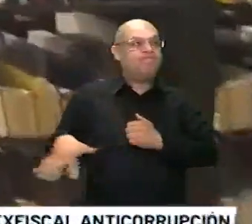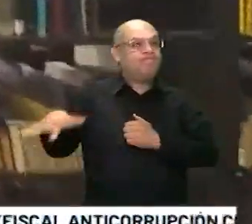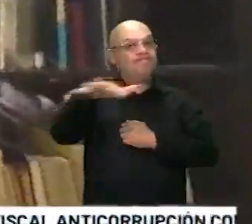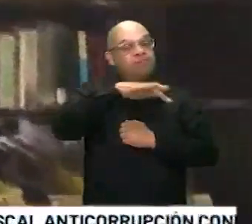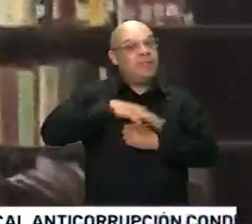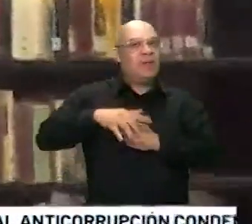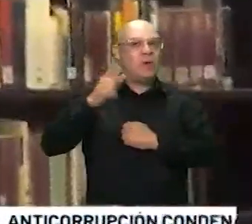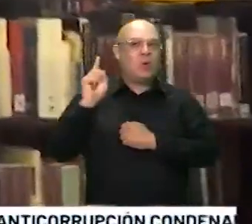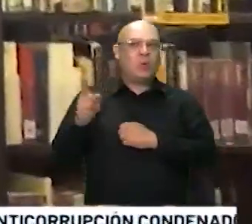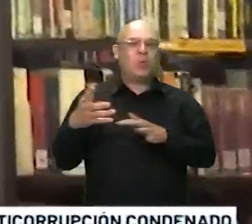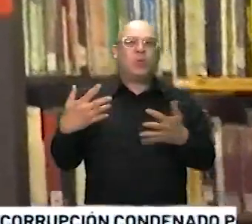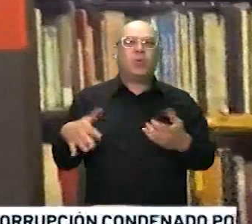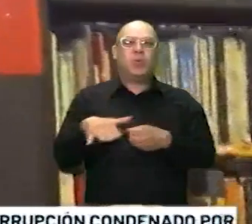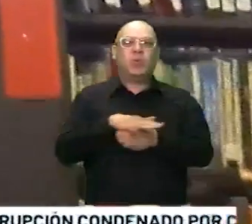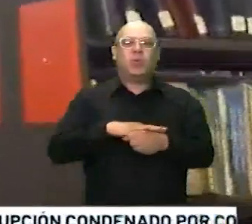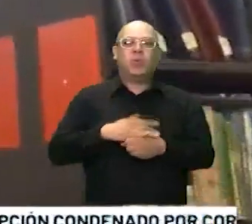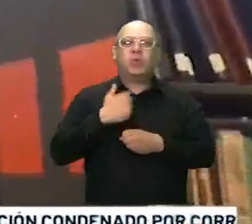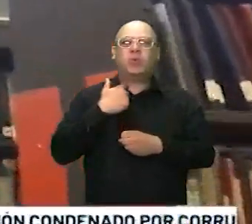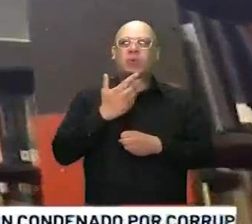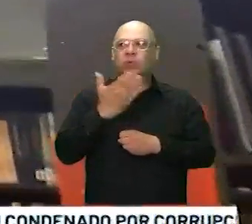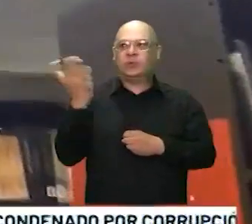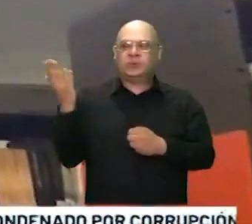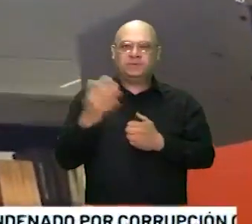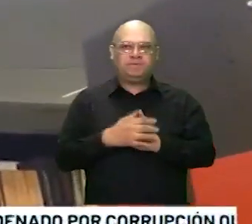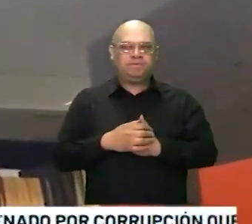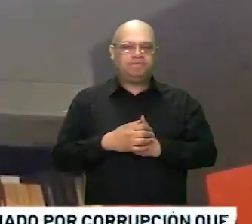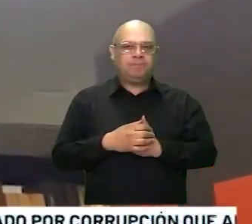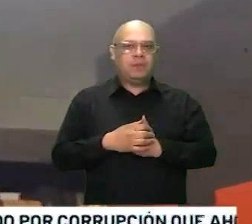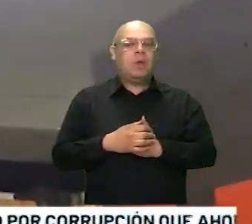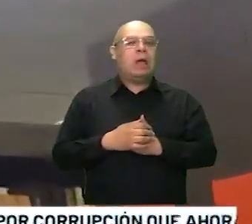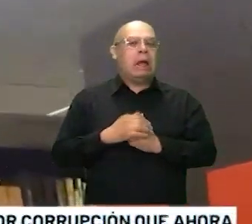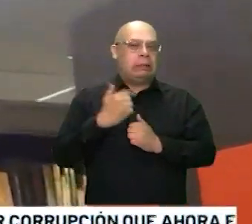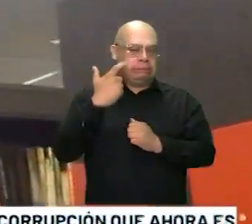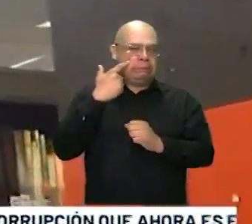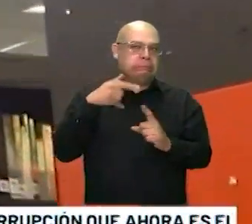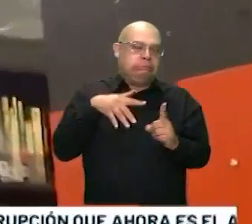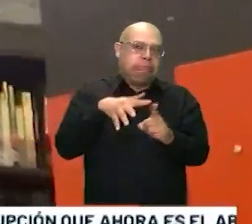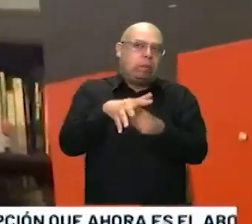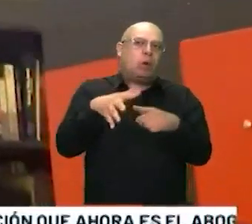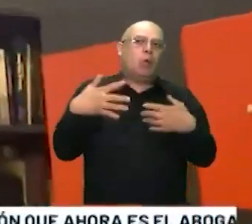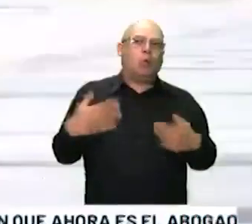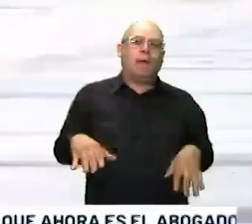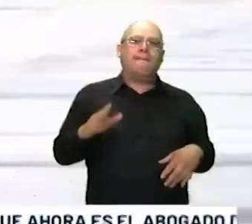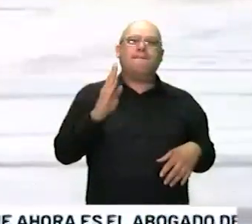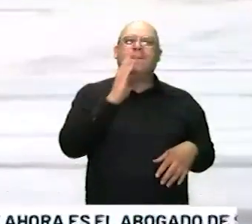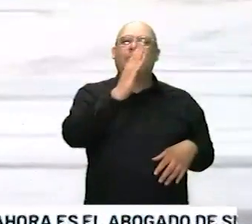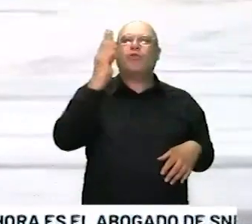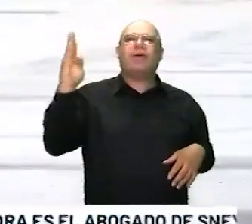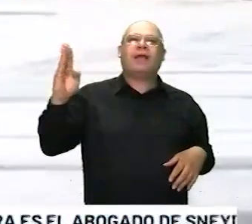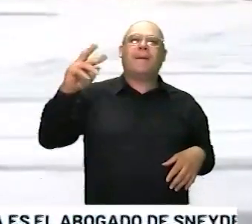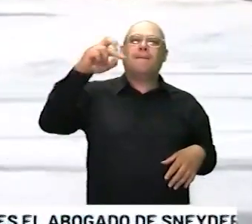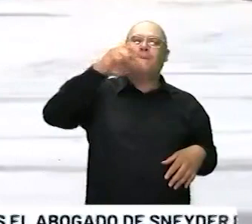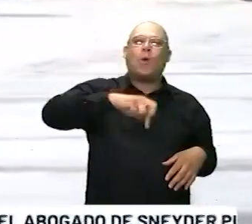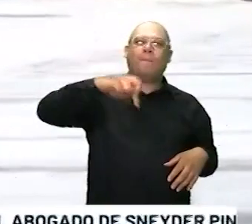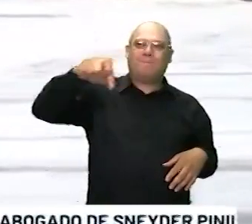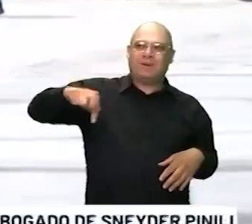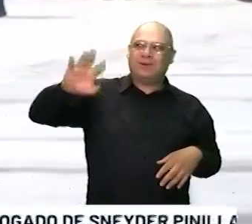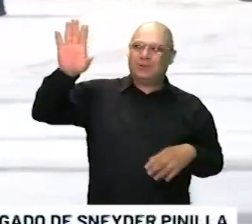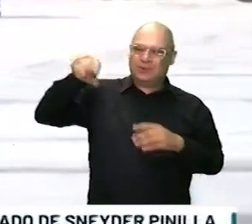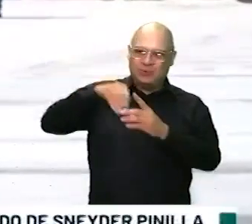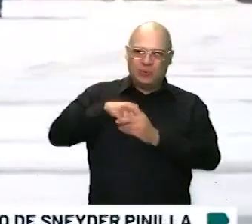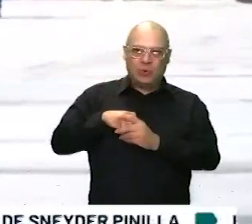os en diferentes escenarios uno de los más afectados es la biblioteca pública piloto donde ya se hacen los trabajos de